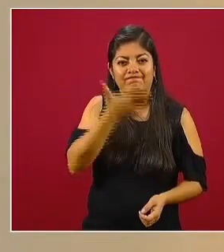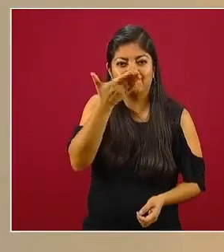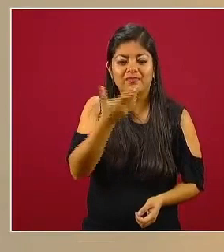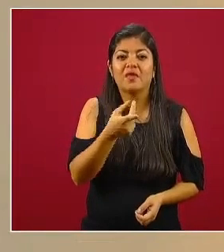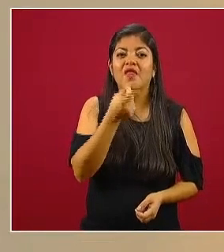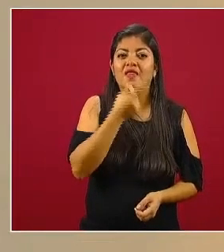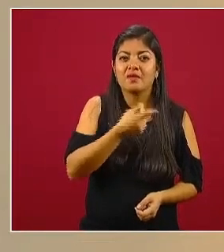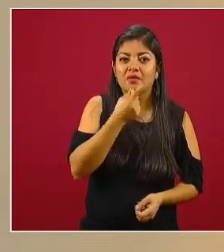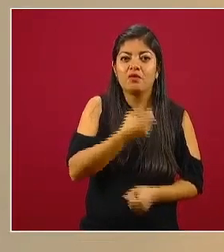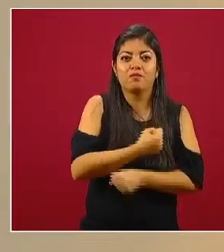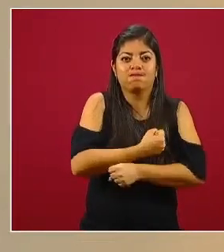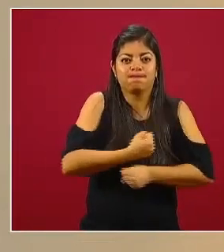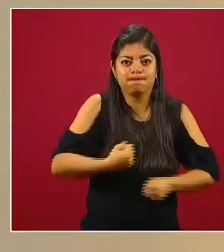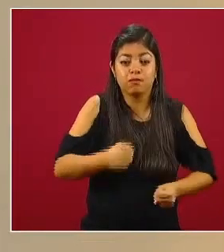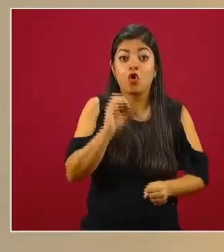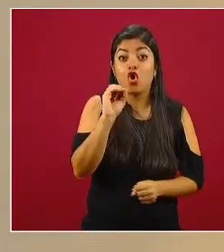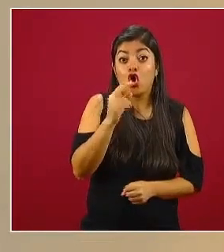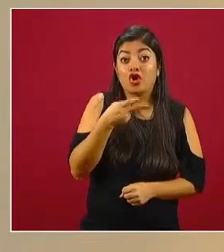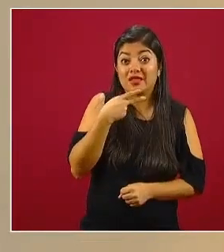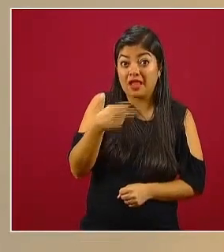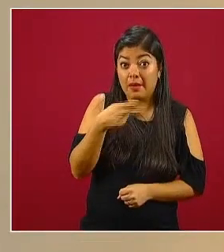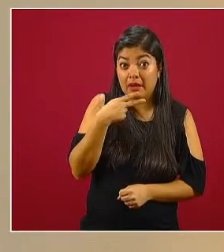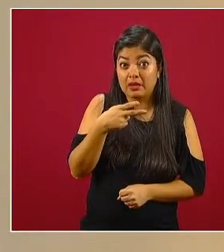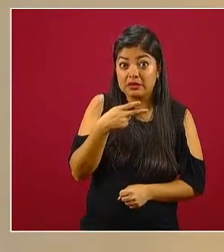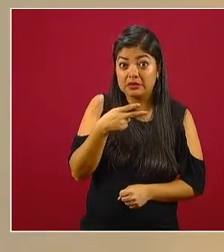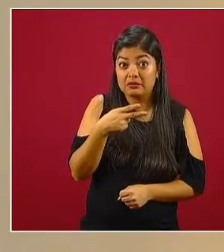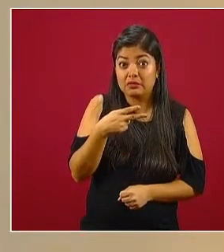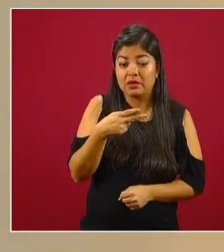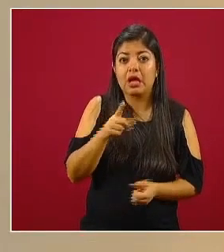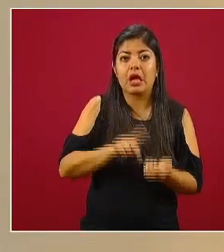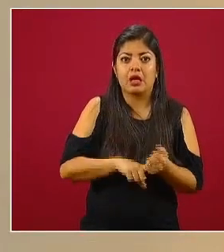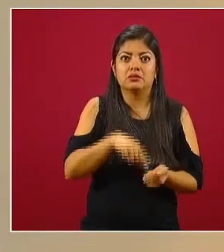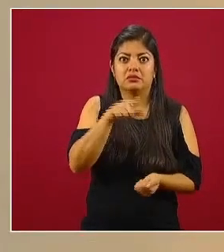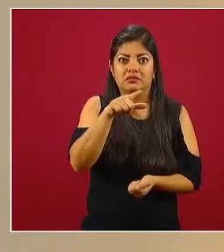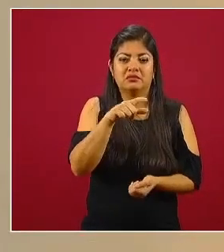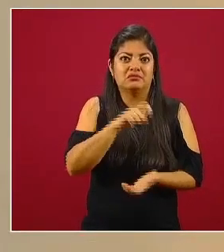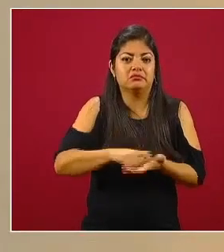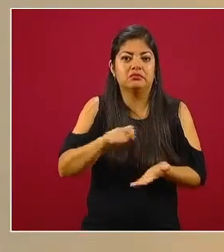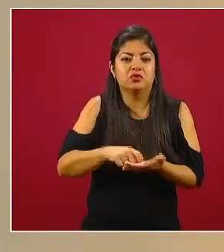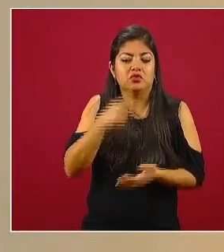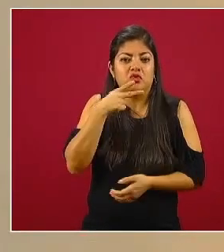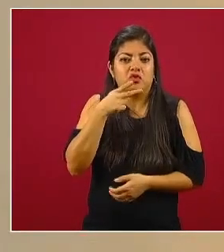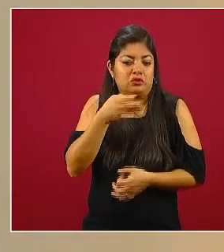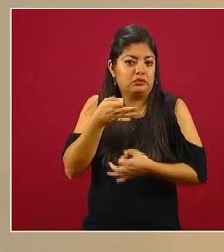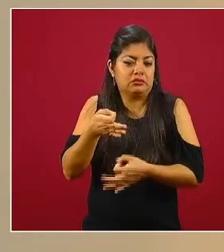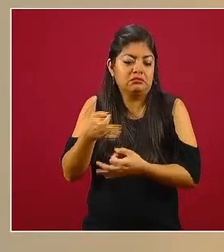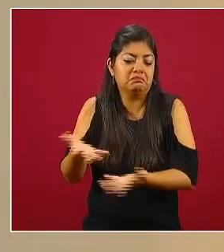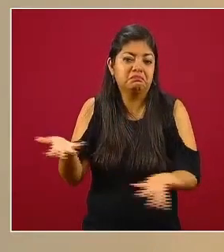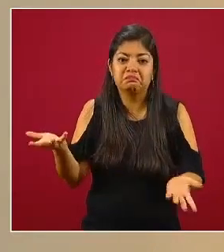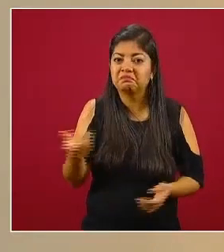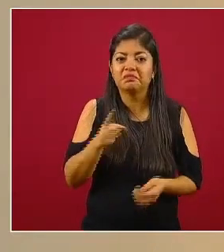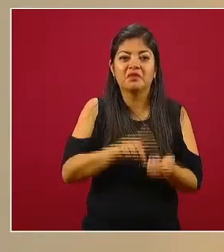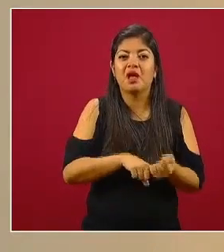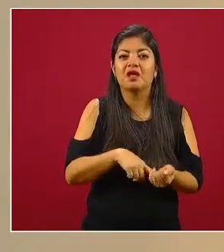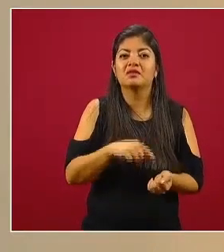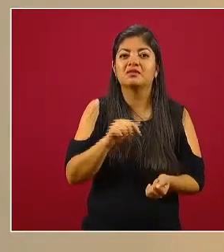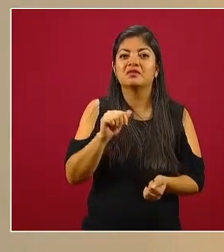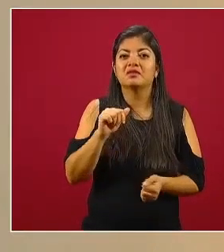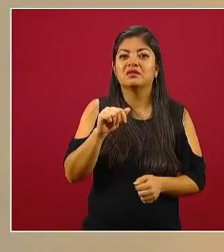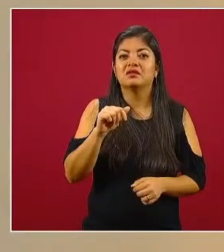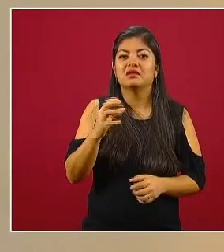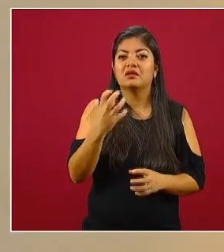diabetes, obesidad o tabaquismo, es decir, fuma, consume productos de tabaco, ya sea por combustión o